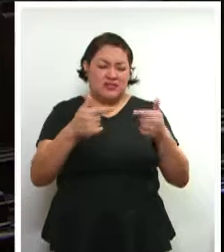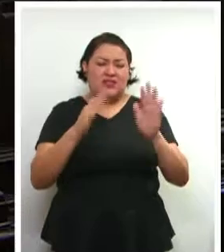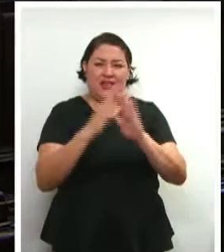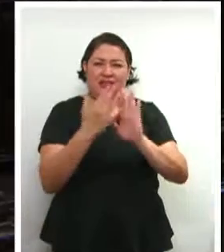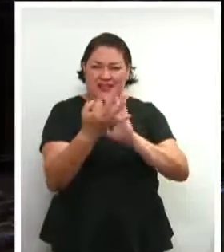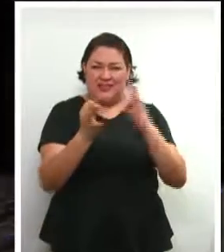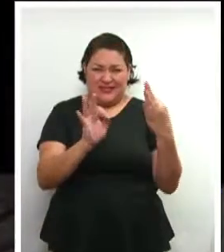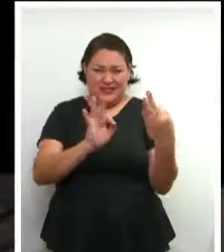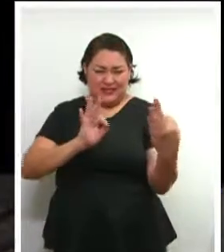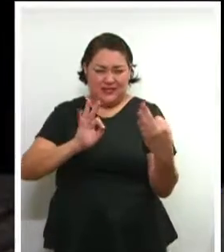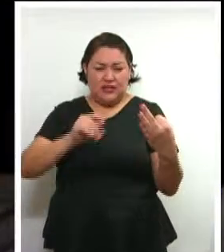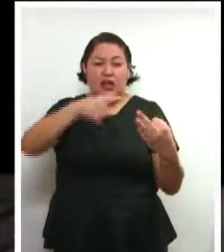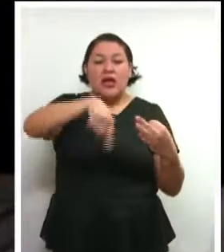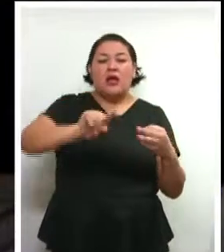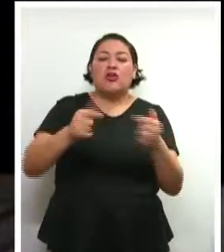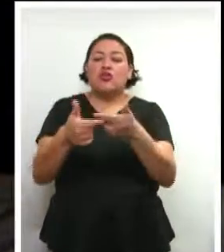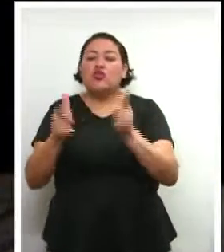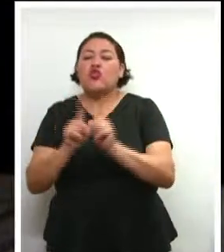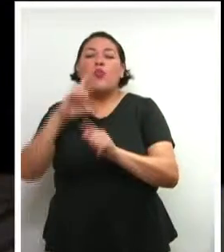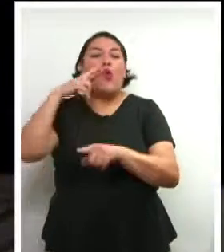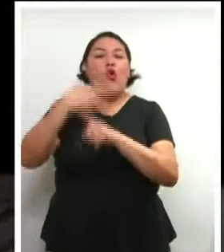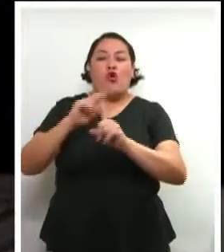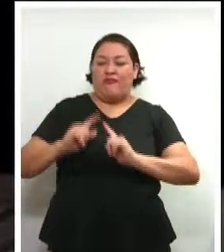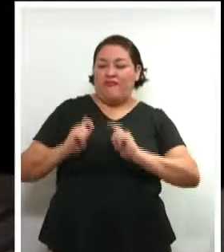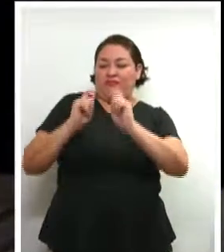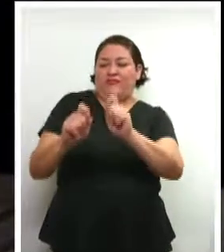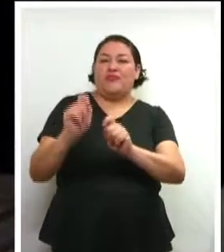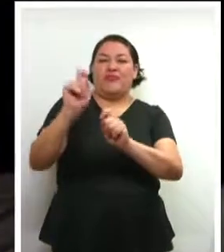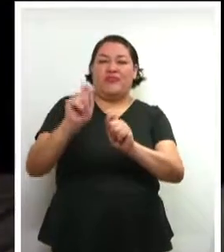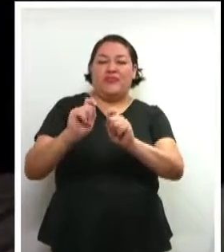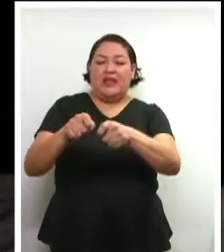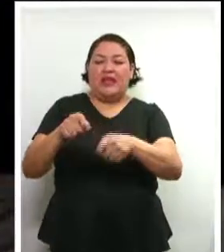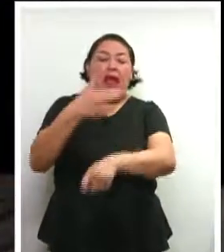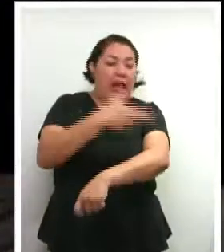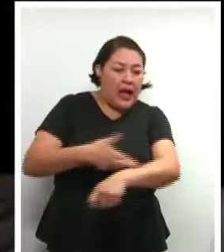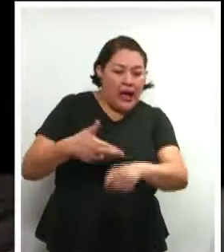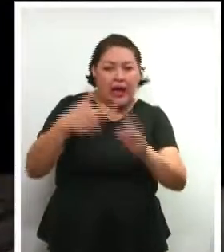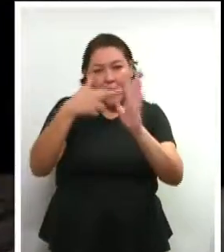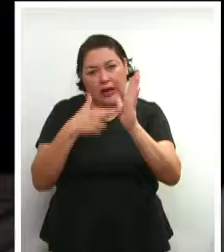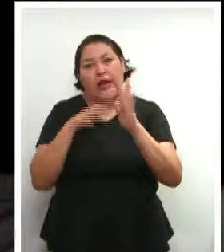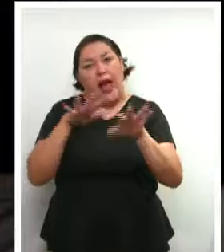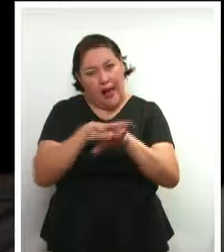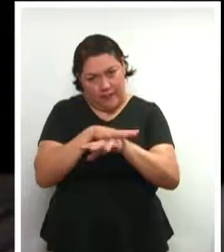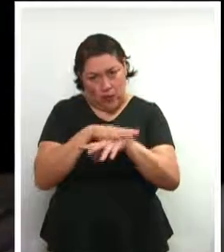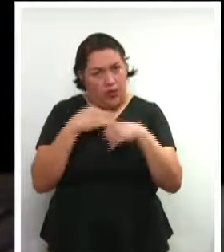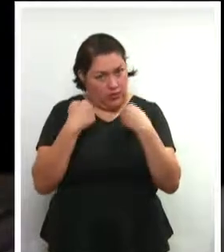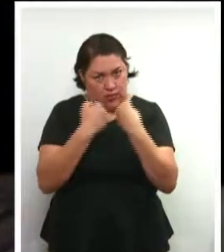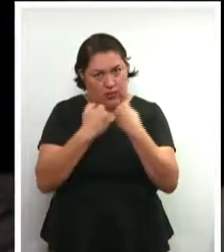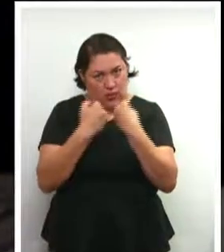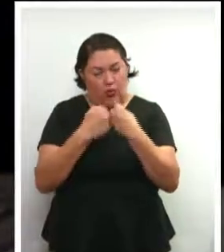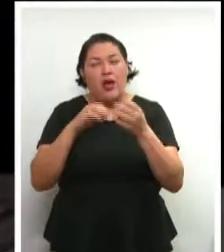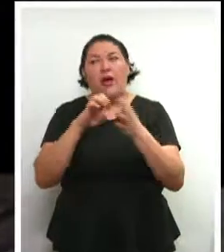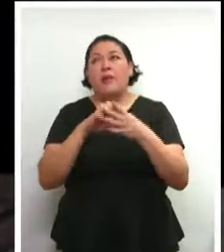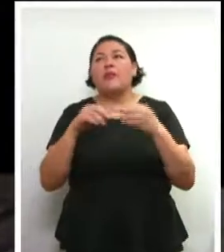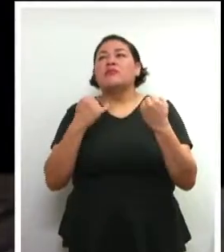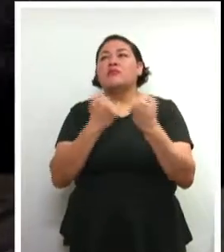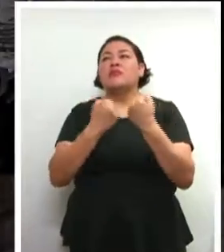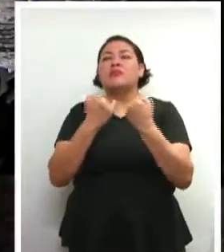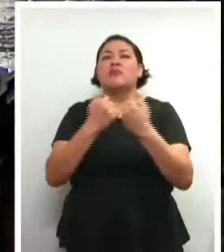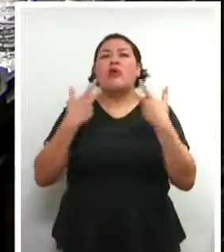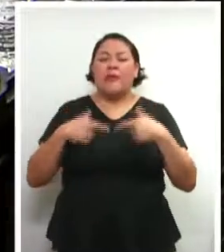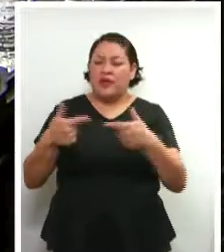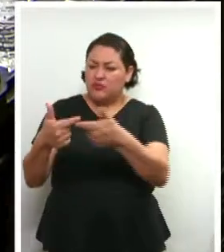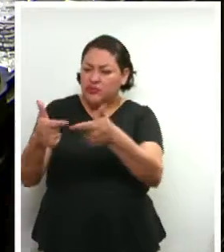Ciudad de México. Pero yo diría que uno de los puntos más importantes que toca el proyecto sujeto a la consideración de las